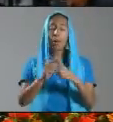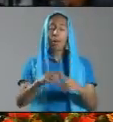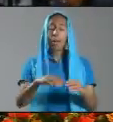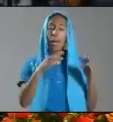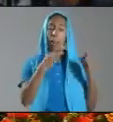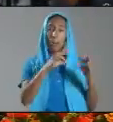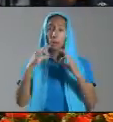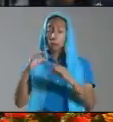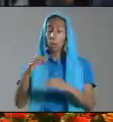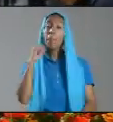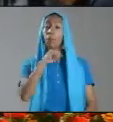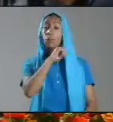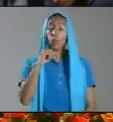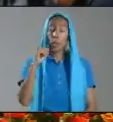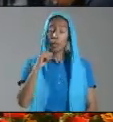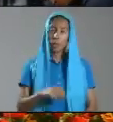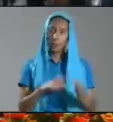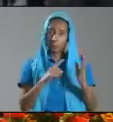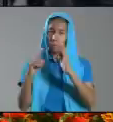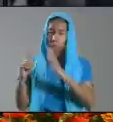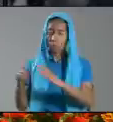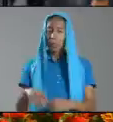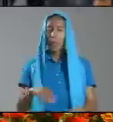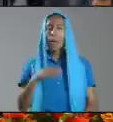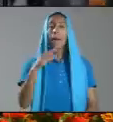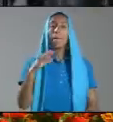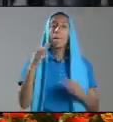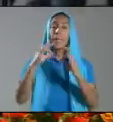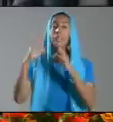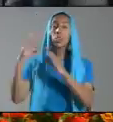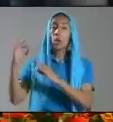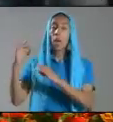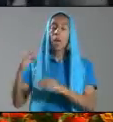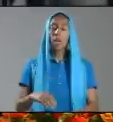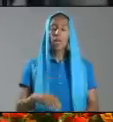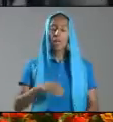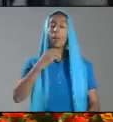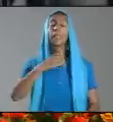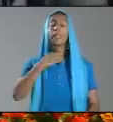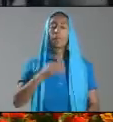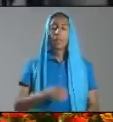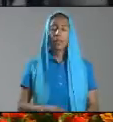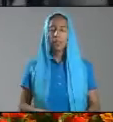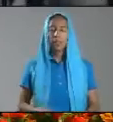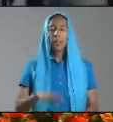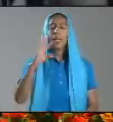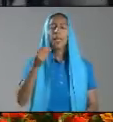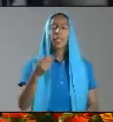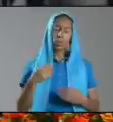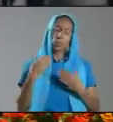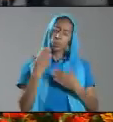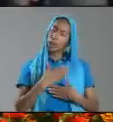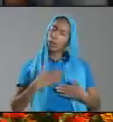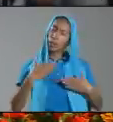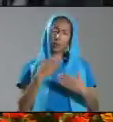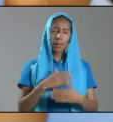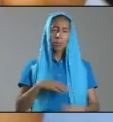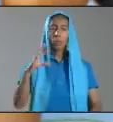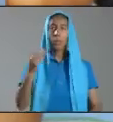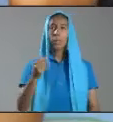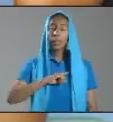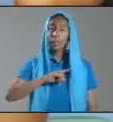pastoral y magistral, y permite que, además de deleitarnos en ella y que sea una luz a nuestro